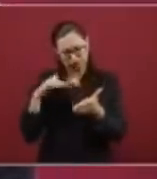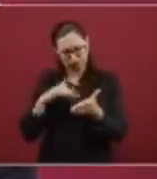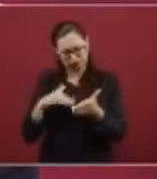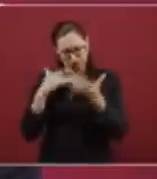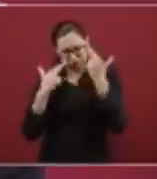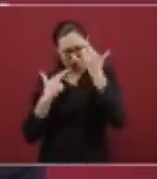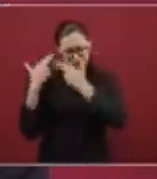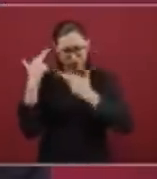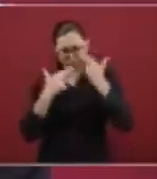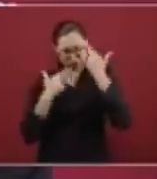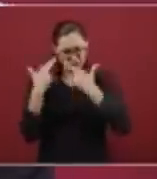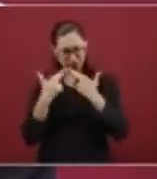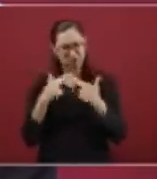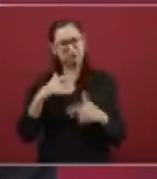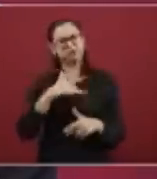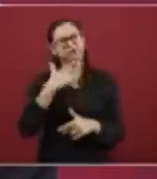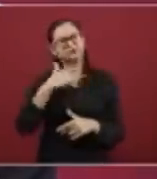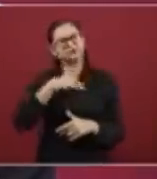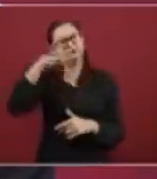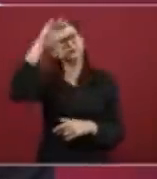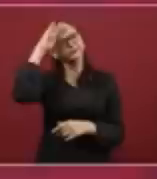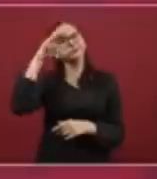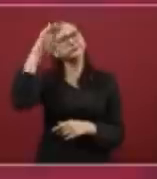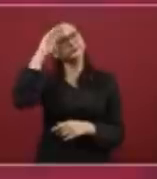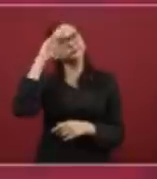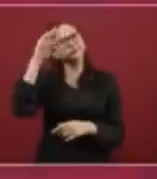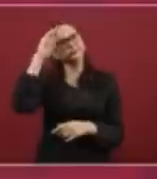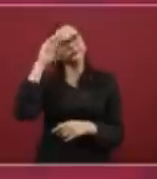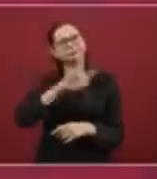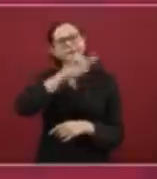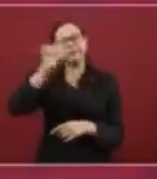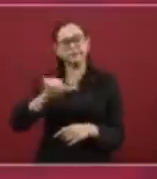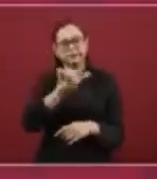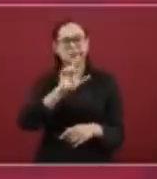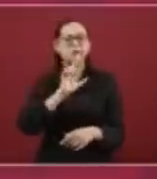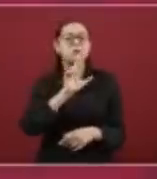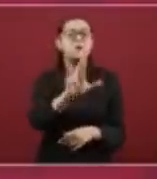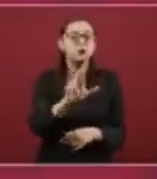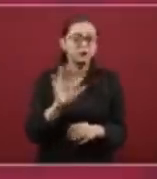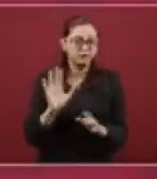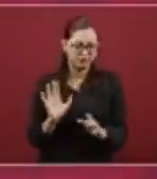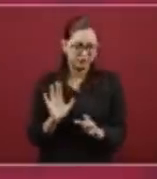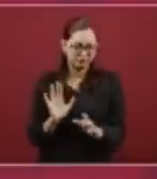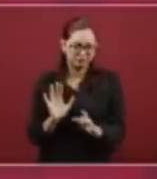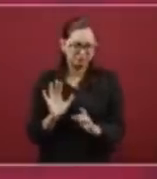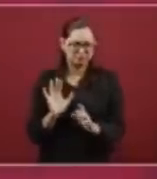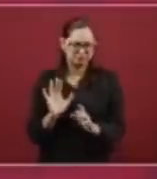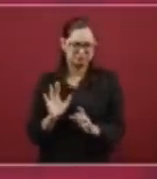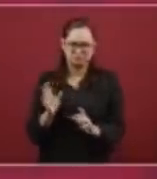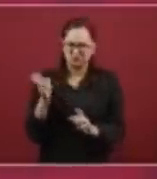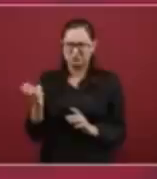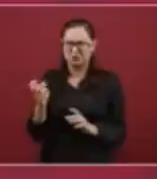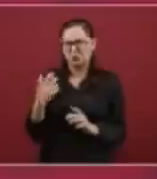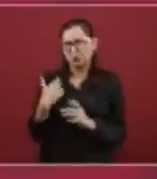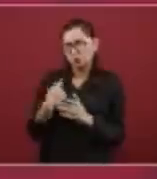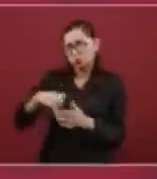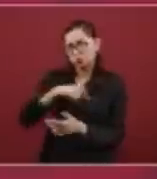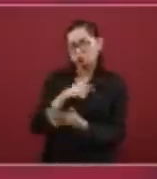revisarla, de analizarla y luego darnos una respuesta.